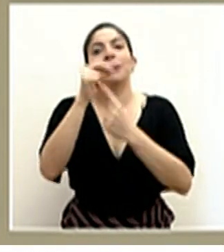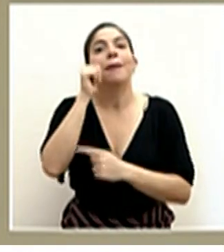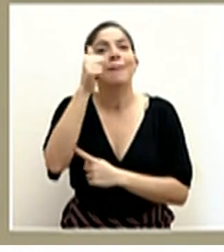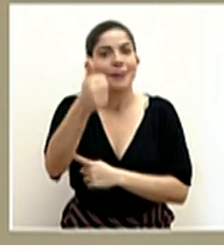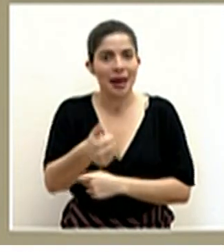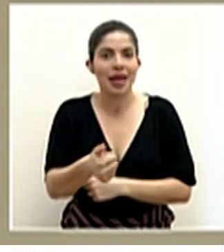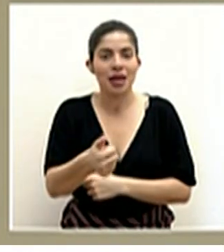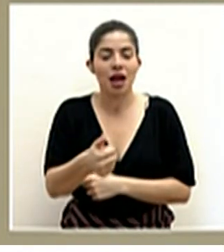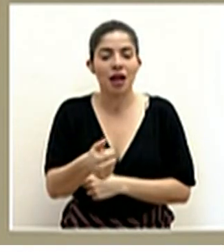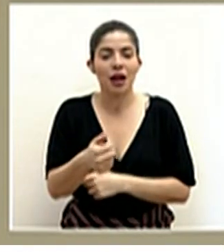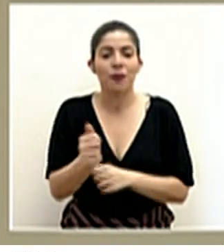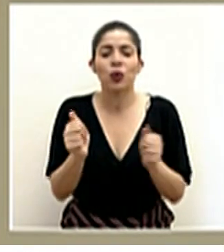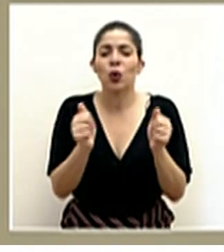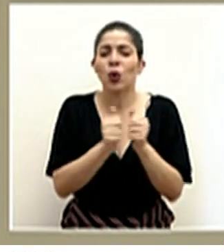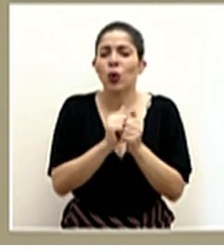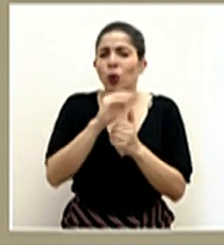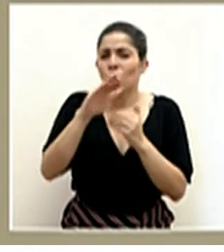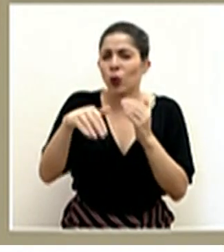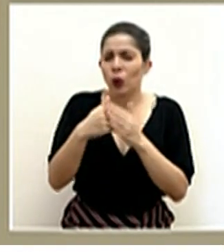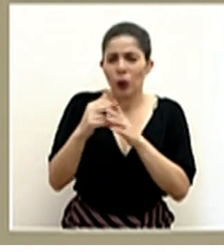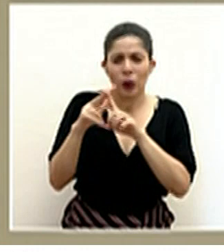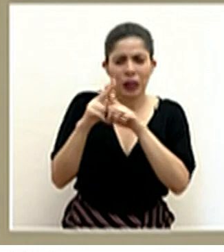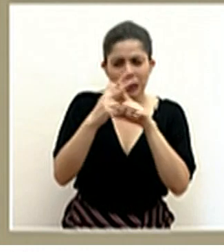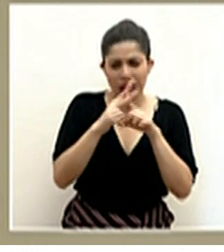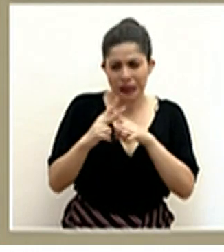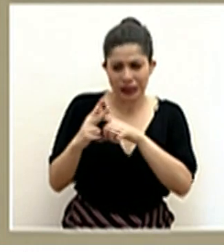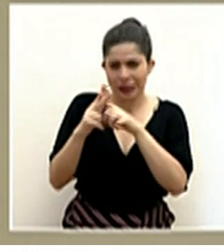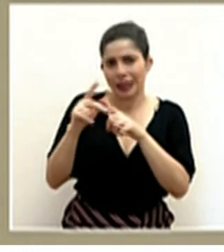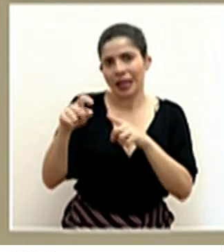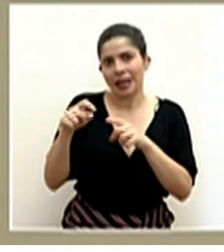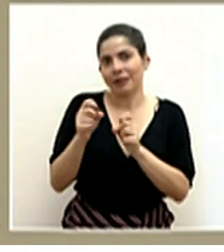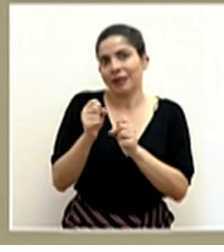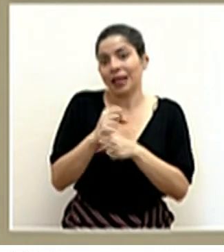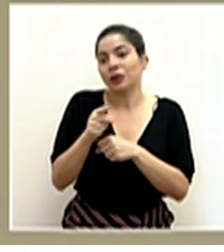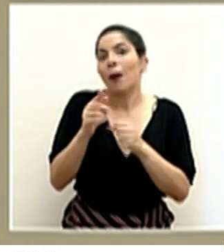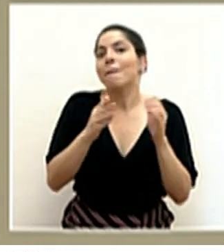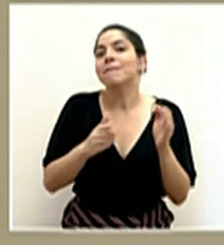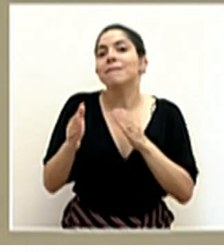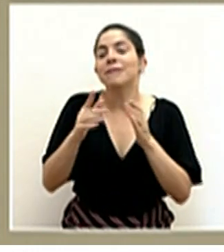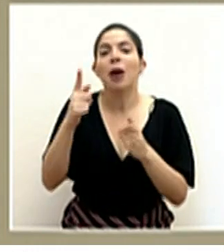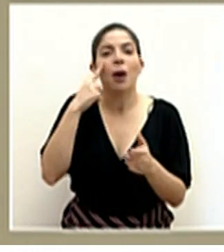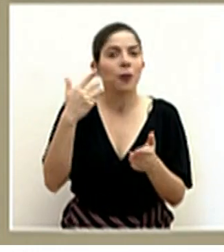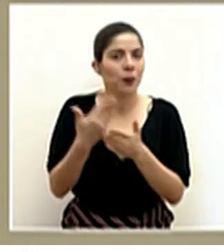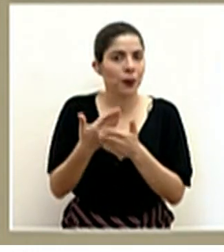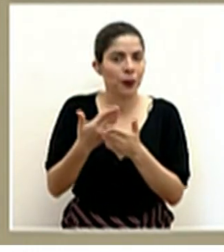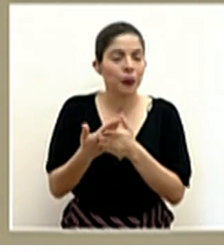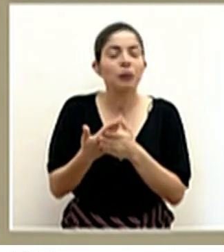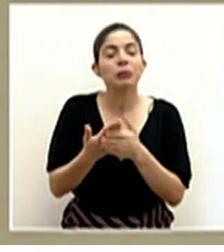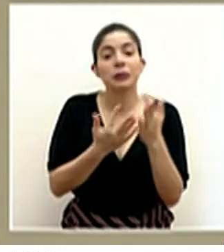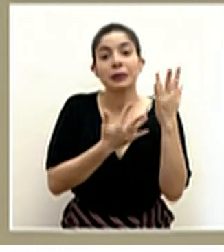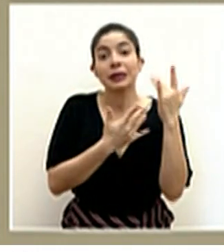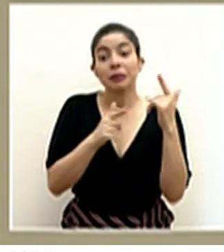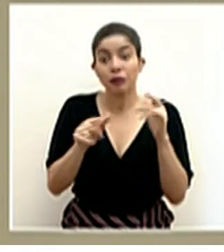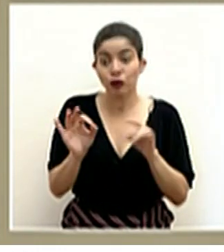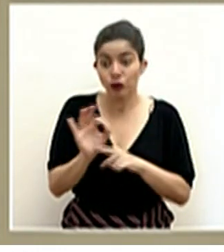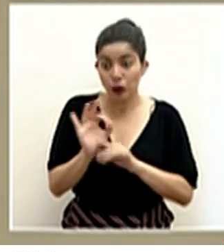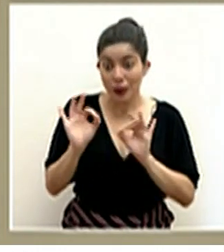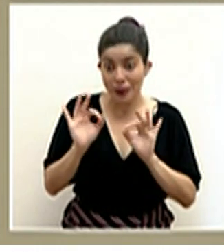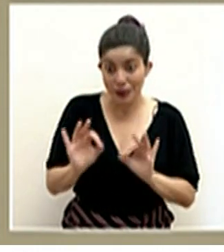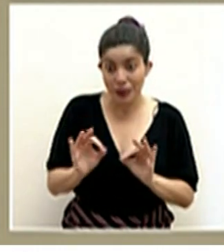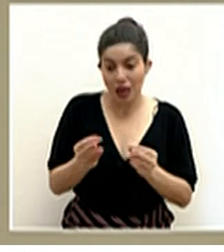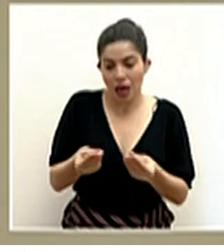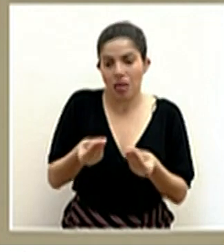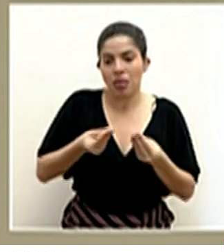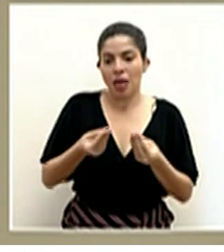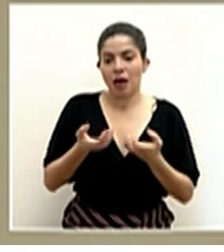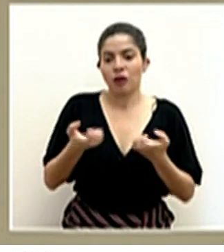mañana, con todos los ajustes que tengamos que hacerle, pues se trata de un plan piloto y que esperamos que eso sirva de insumos